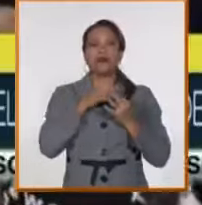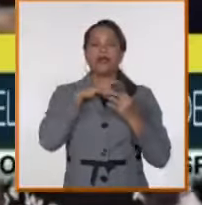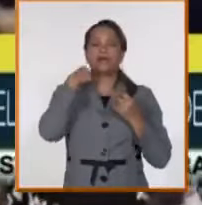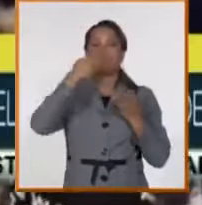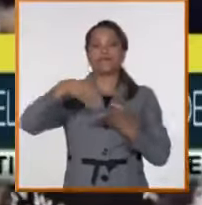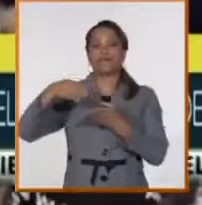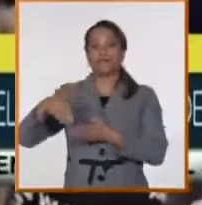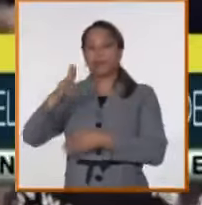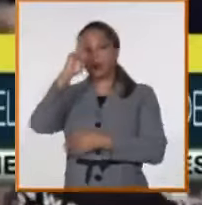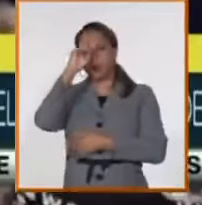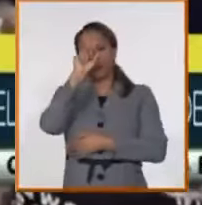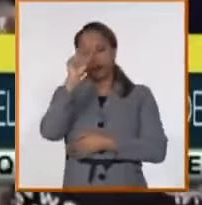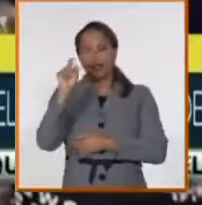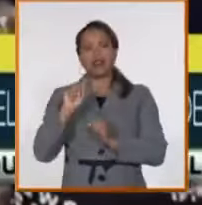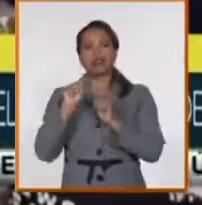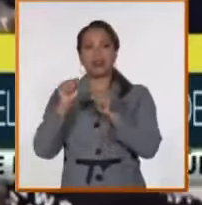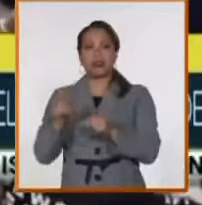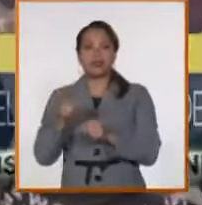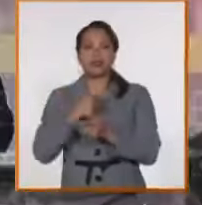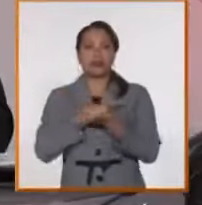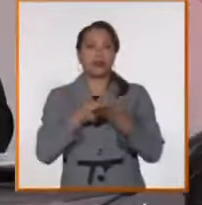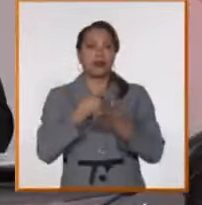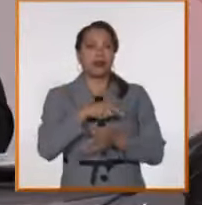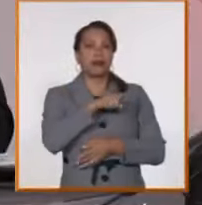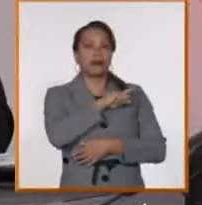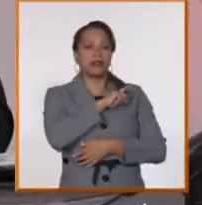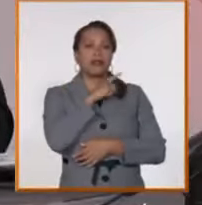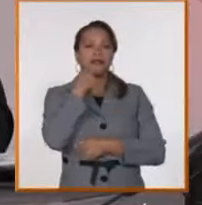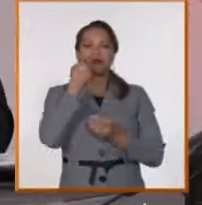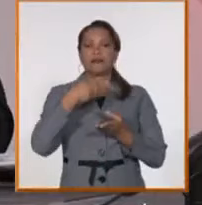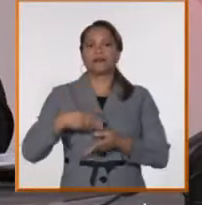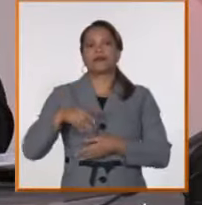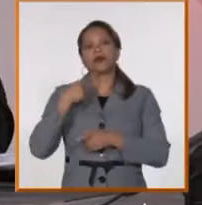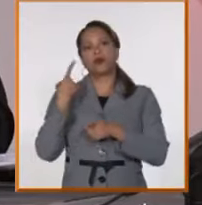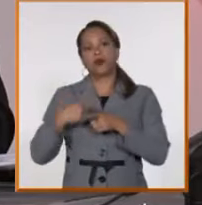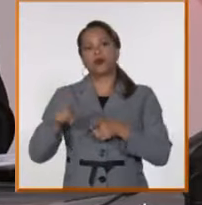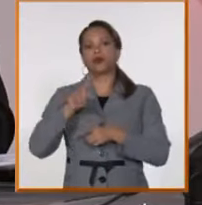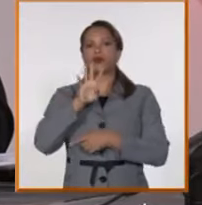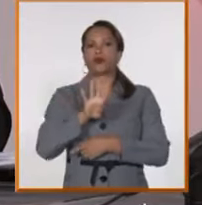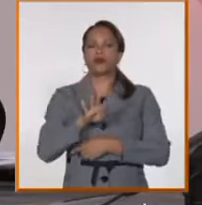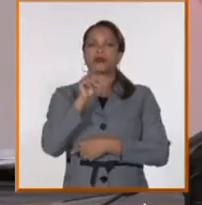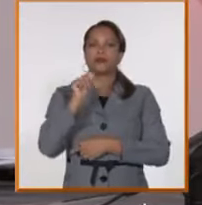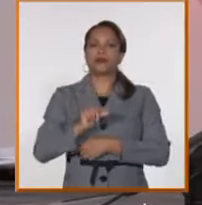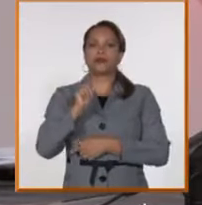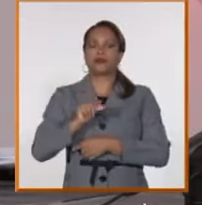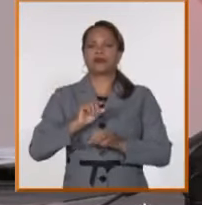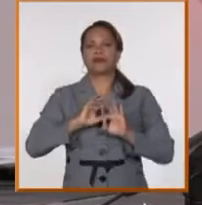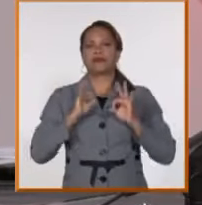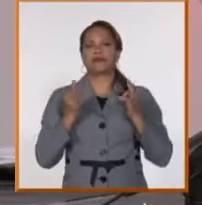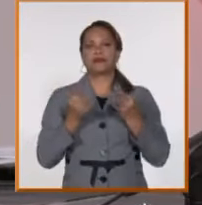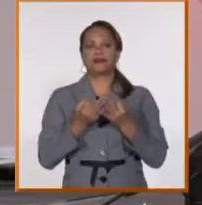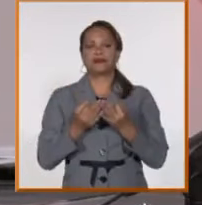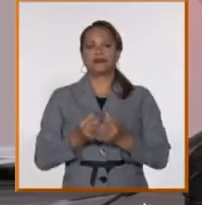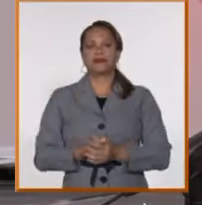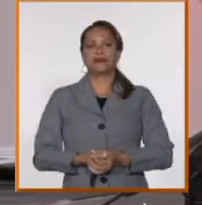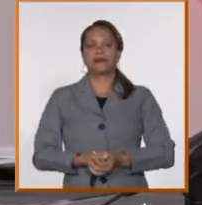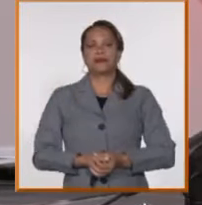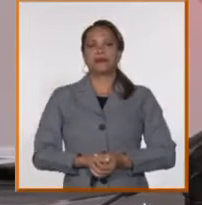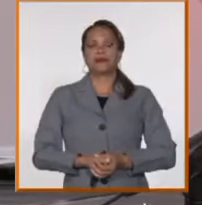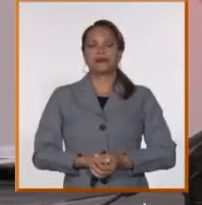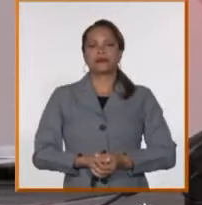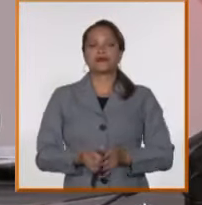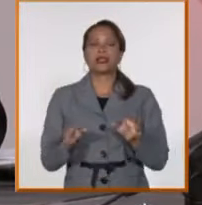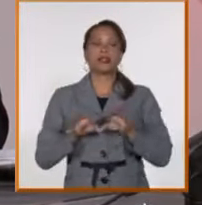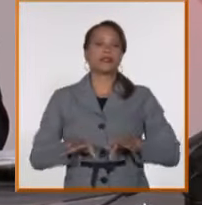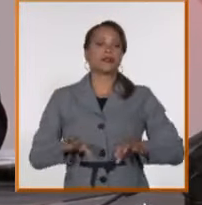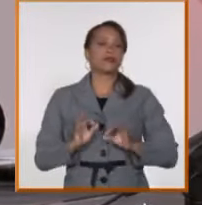hospital de la franja de gaza y la semana pasada ya había perdido a otros cuatro familiares es parte de esa situación